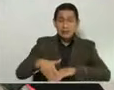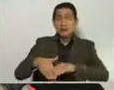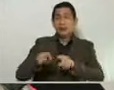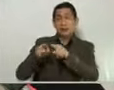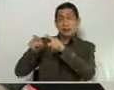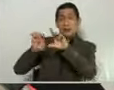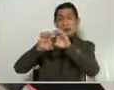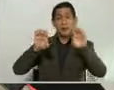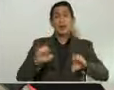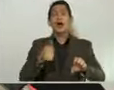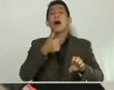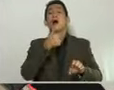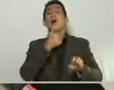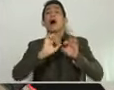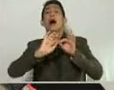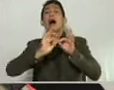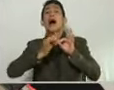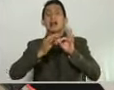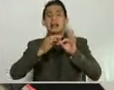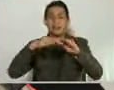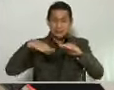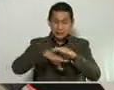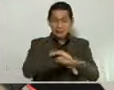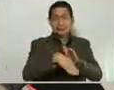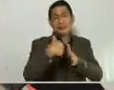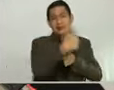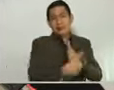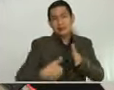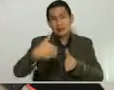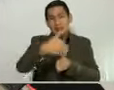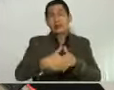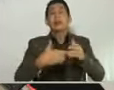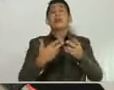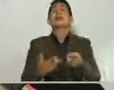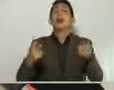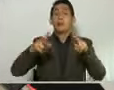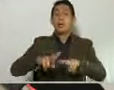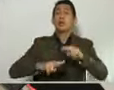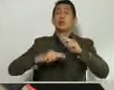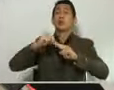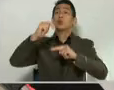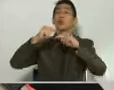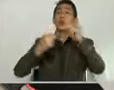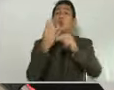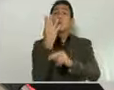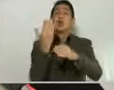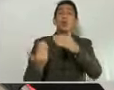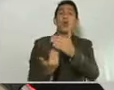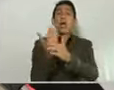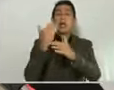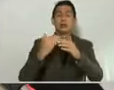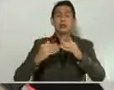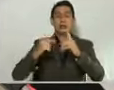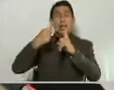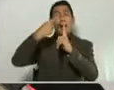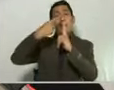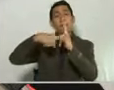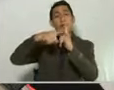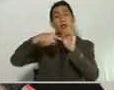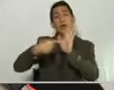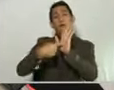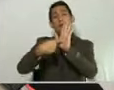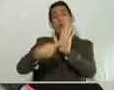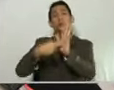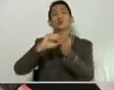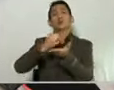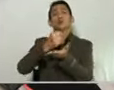encima. Se están construyendo en este momento 4 mercados, además de todos los que ya hemos construido. Ahorita estamos en plena construcción del San Gregorio, en el sur del